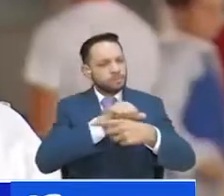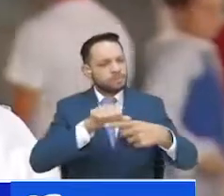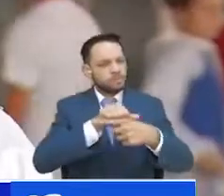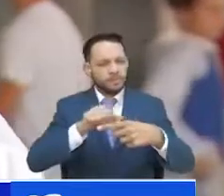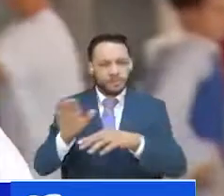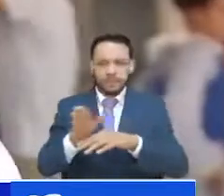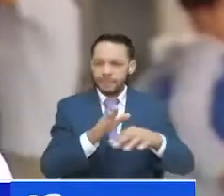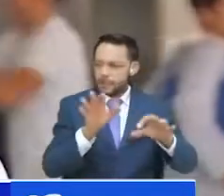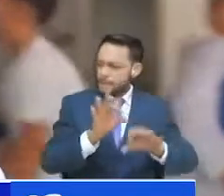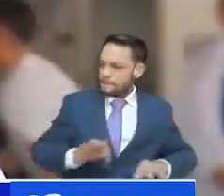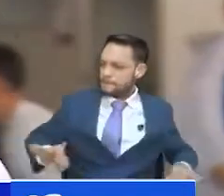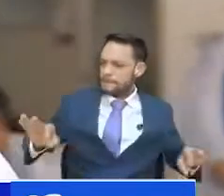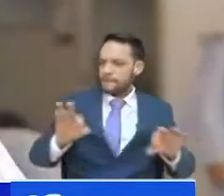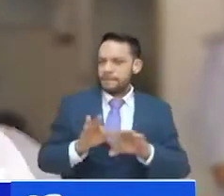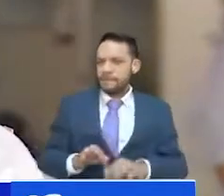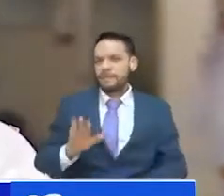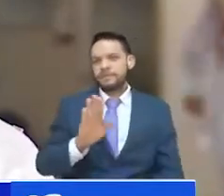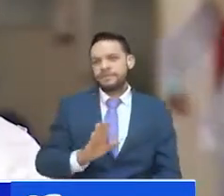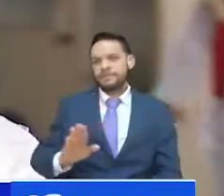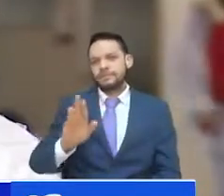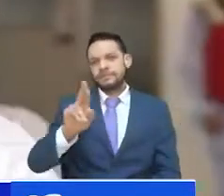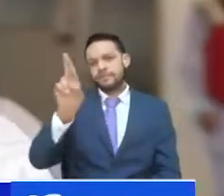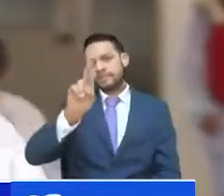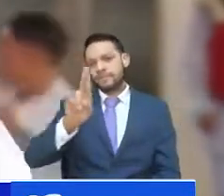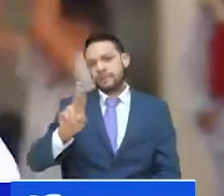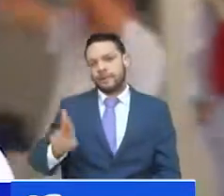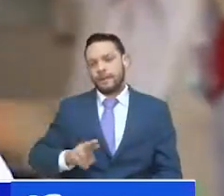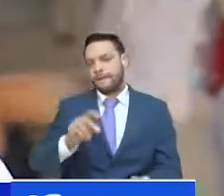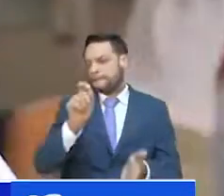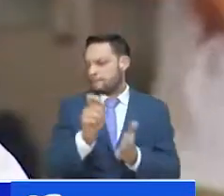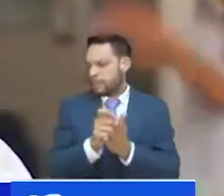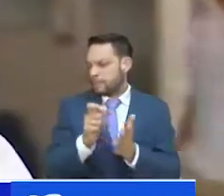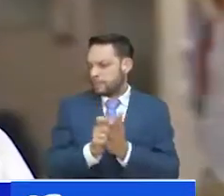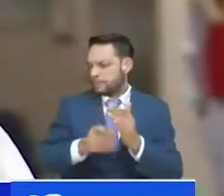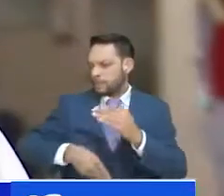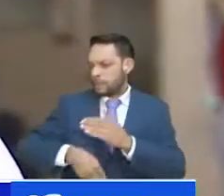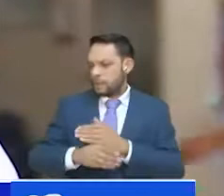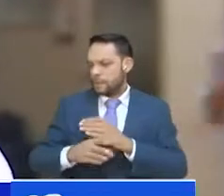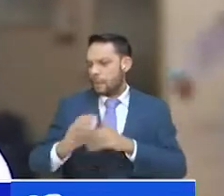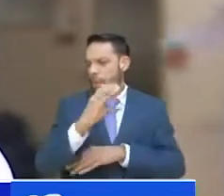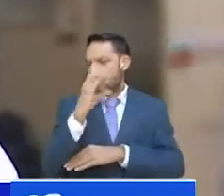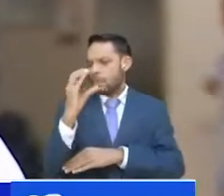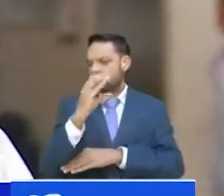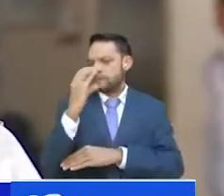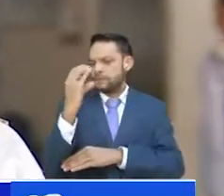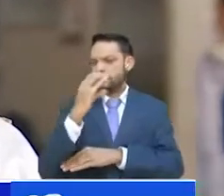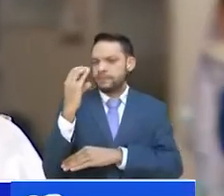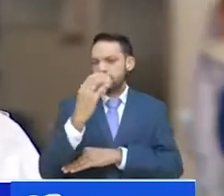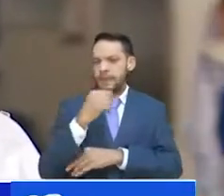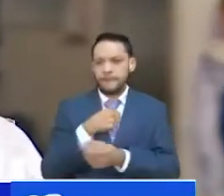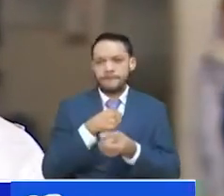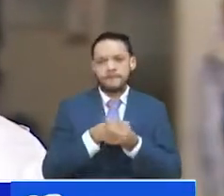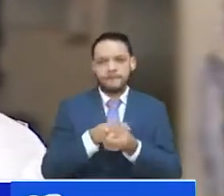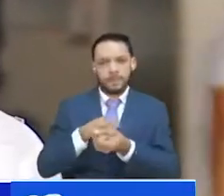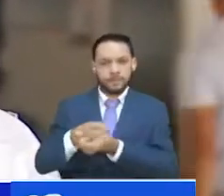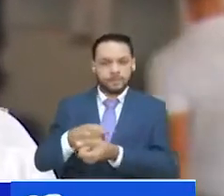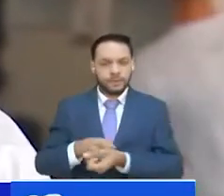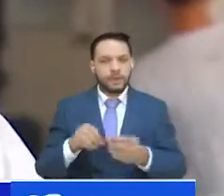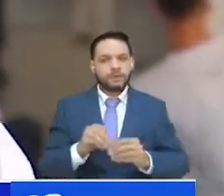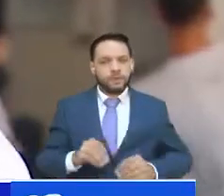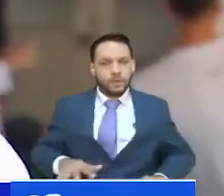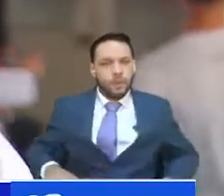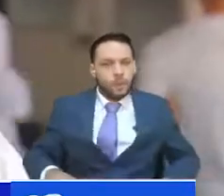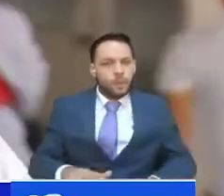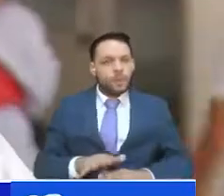es que Risaralda se vuelva epicentro del Taekwondo colombiano y a eso le estamos apostando gracias a este tipo de eventos. Es un evento